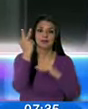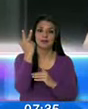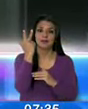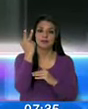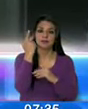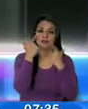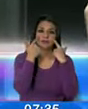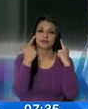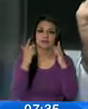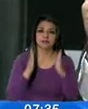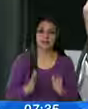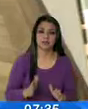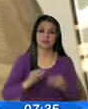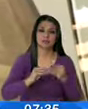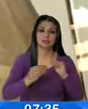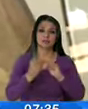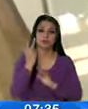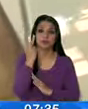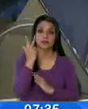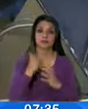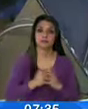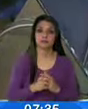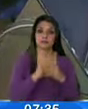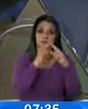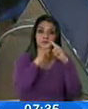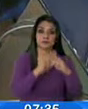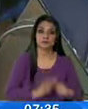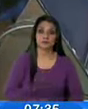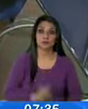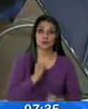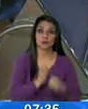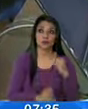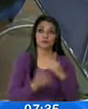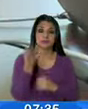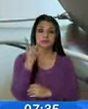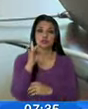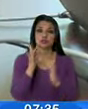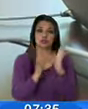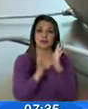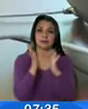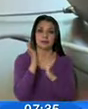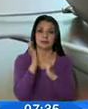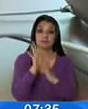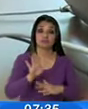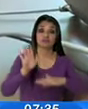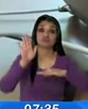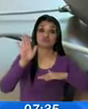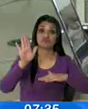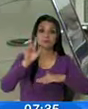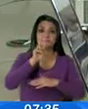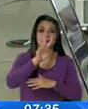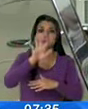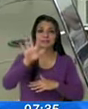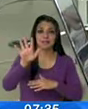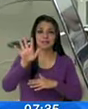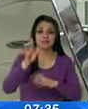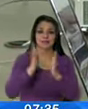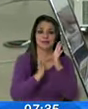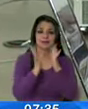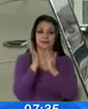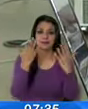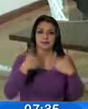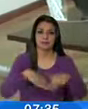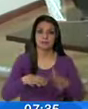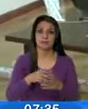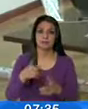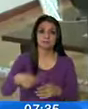en el escalafón número 3. El listado final se conocerá el 18 de abril y la posesión se efectuará el 23 del mismo mes. Ellos